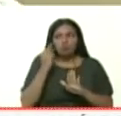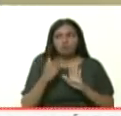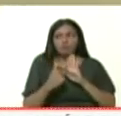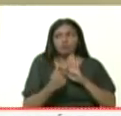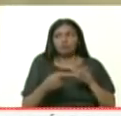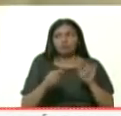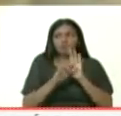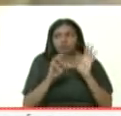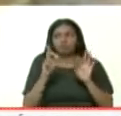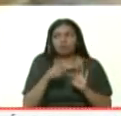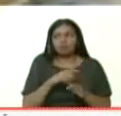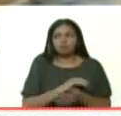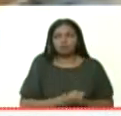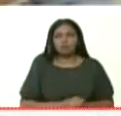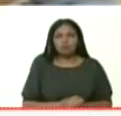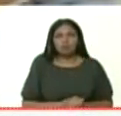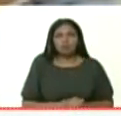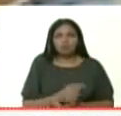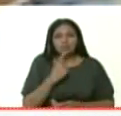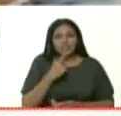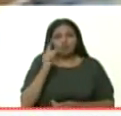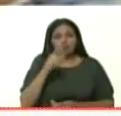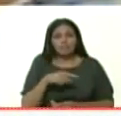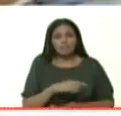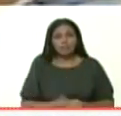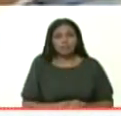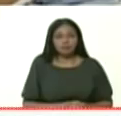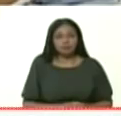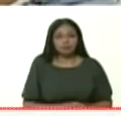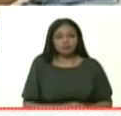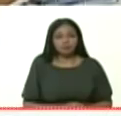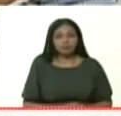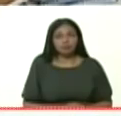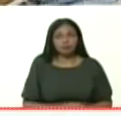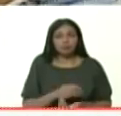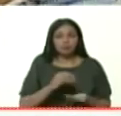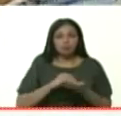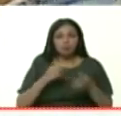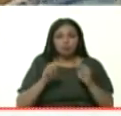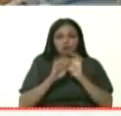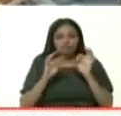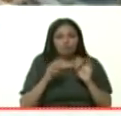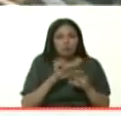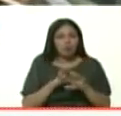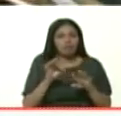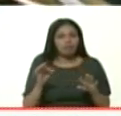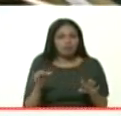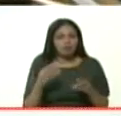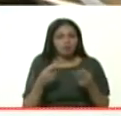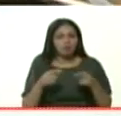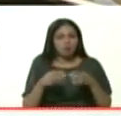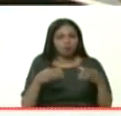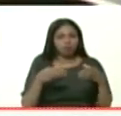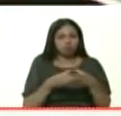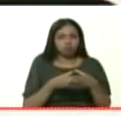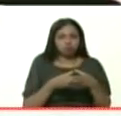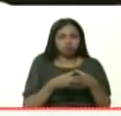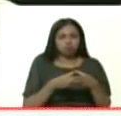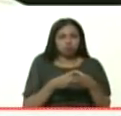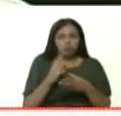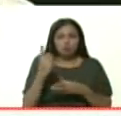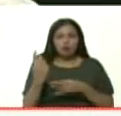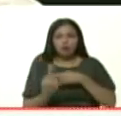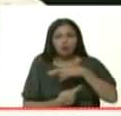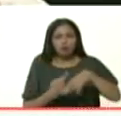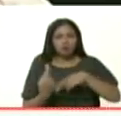frente, y dijo, y afirmó, y lo dejó como doctrina, una